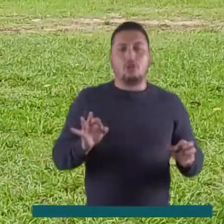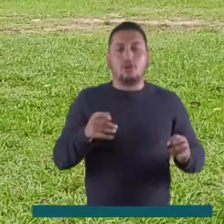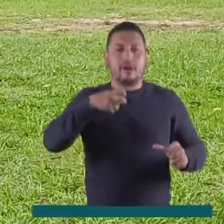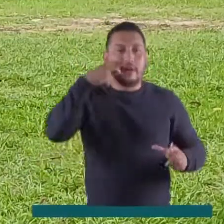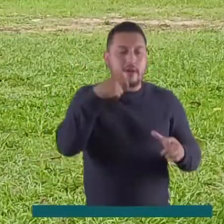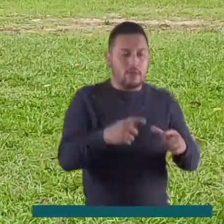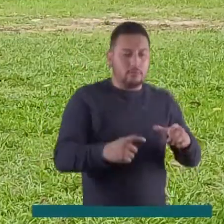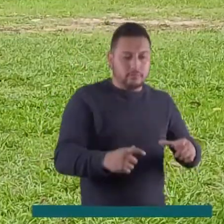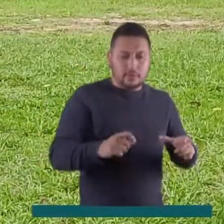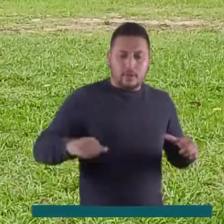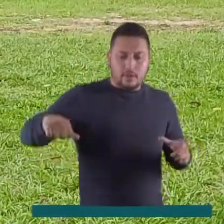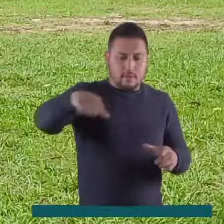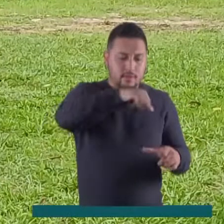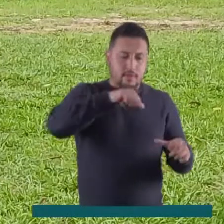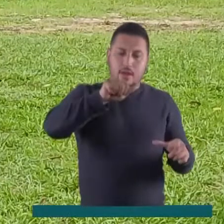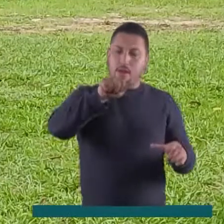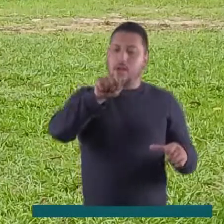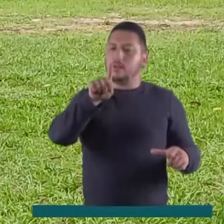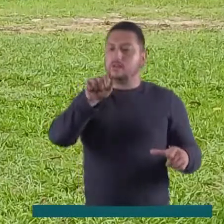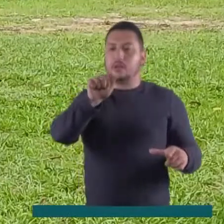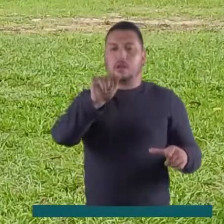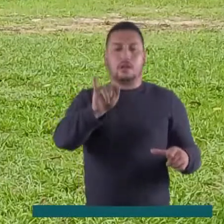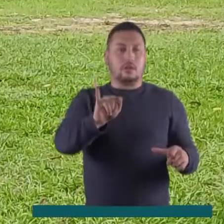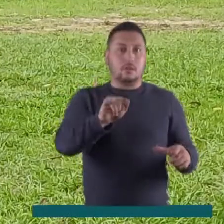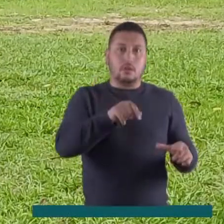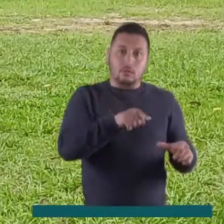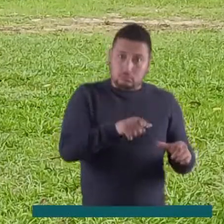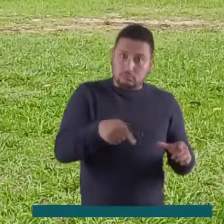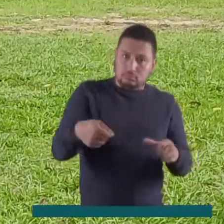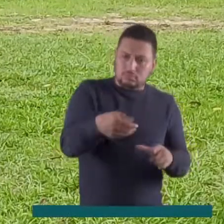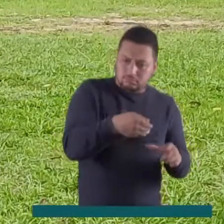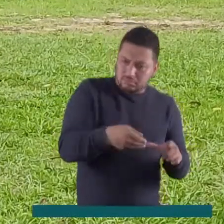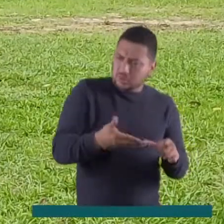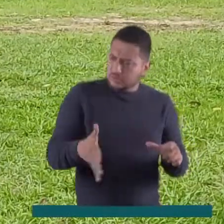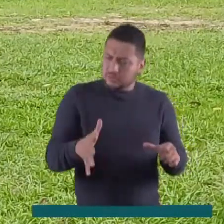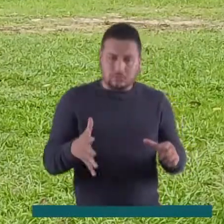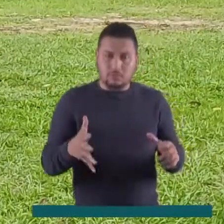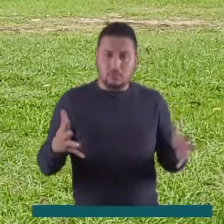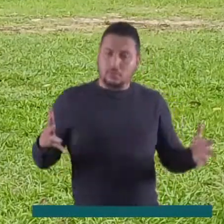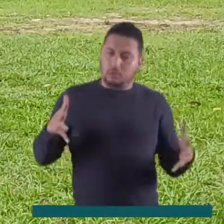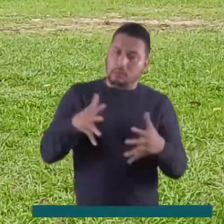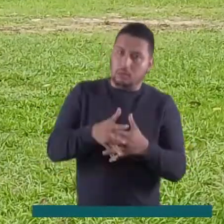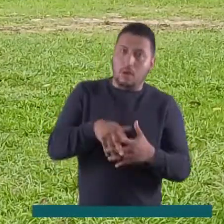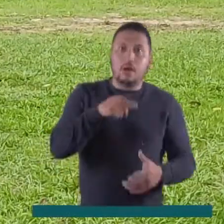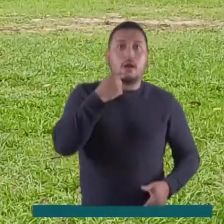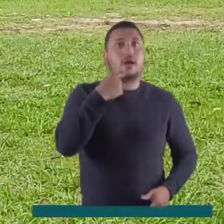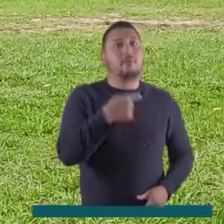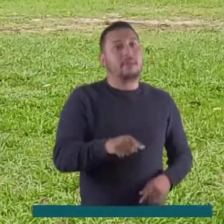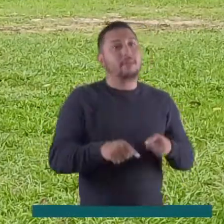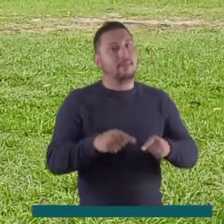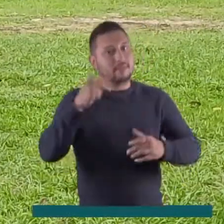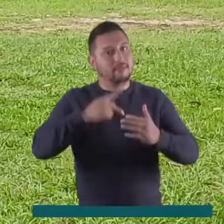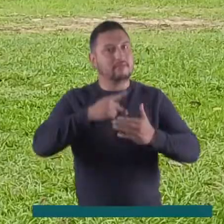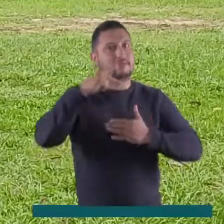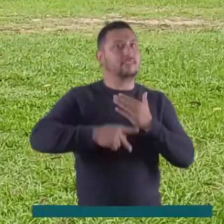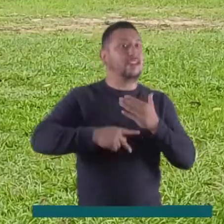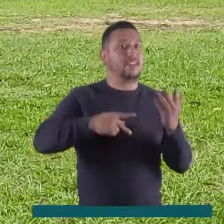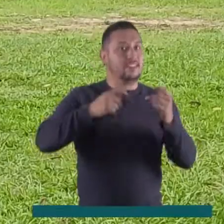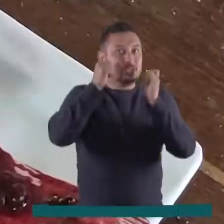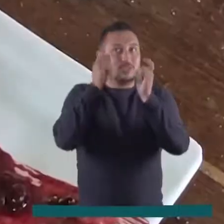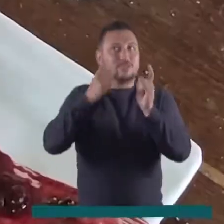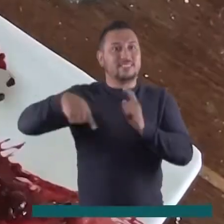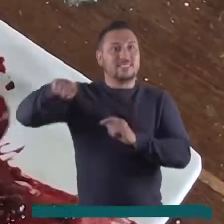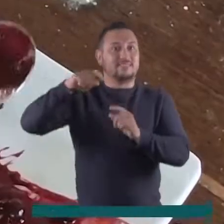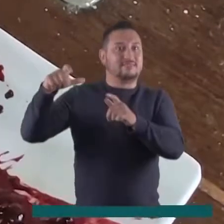en salsa de azaí, son algunos de los platos diferentes con los que los emprendedores en el Guaviare buscan sorprender a propios y